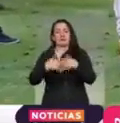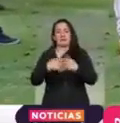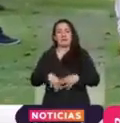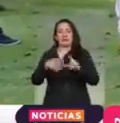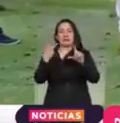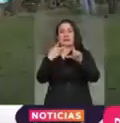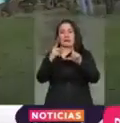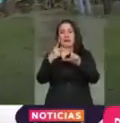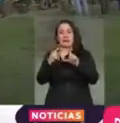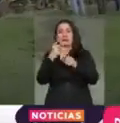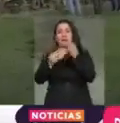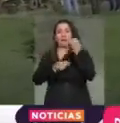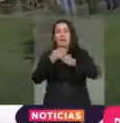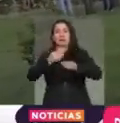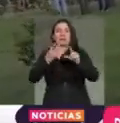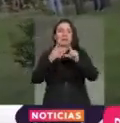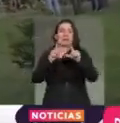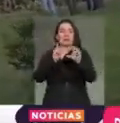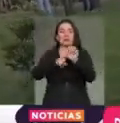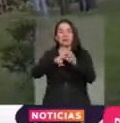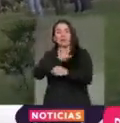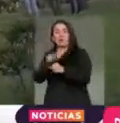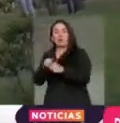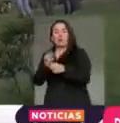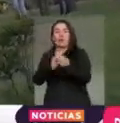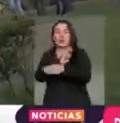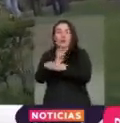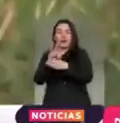Para inscribirse pueden consultar la página